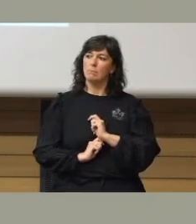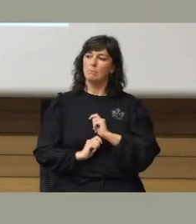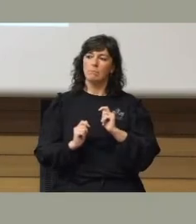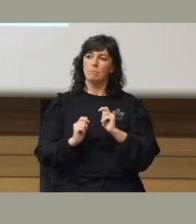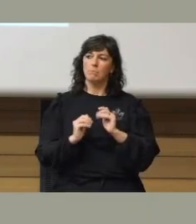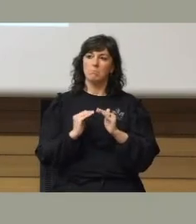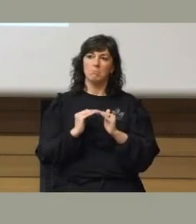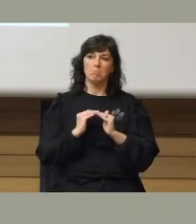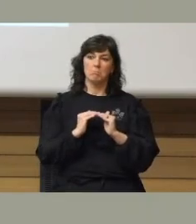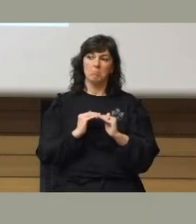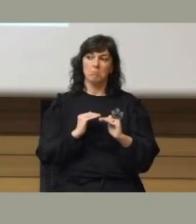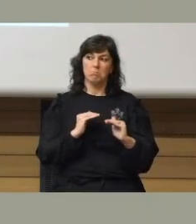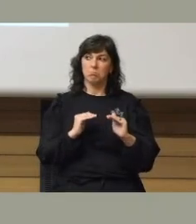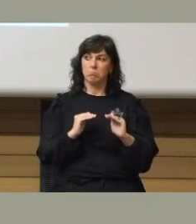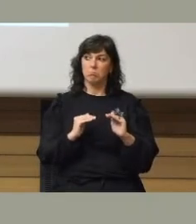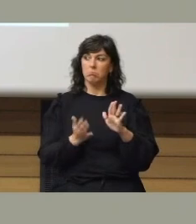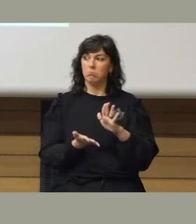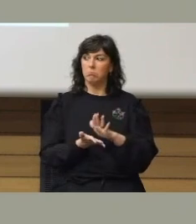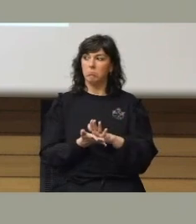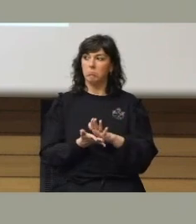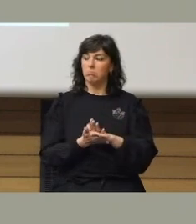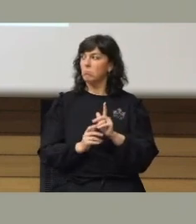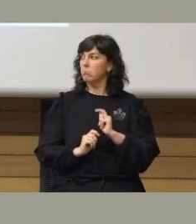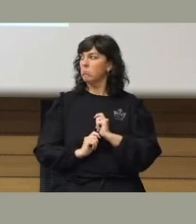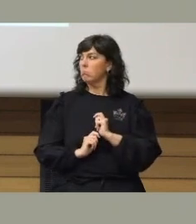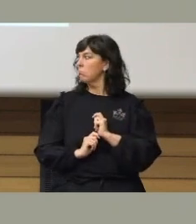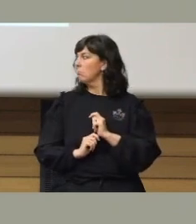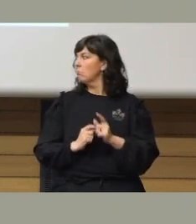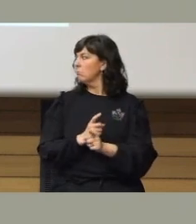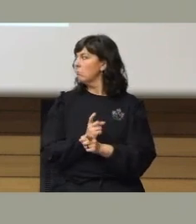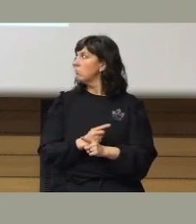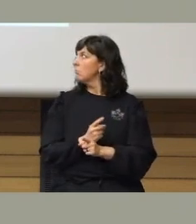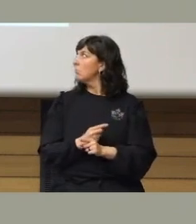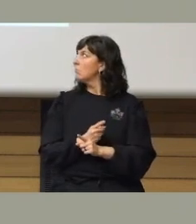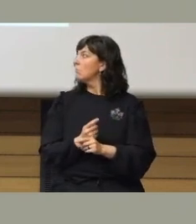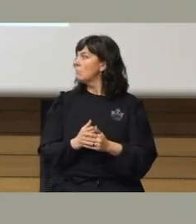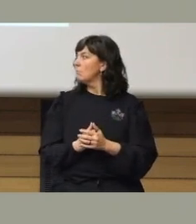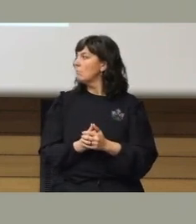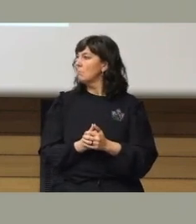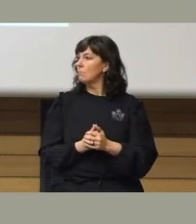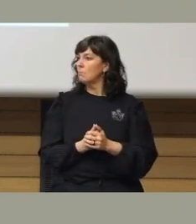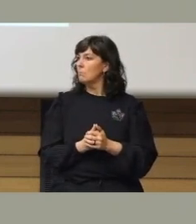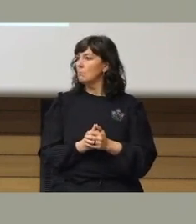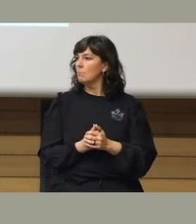Neutral. ¿La tuya? Begoña, ¿la tuya? Nerviosismo. ¿La tuya?